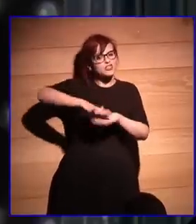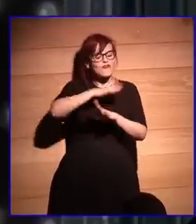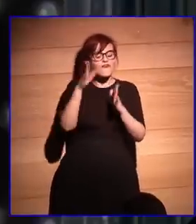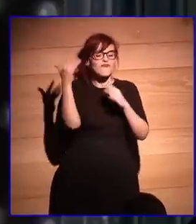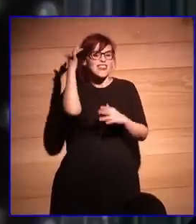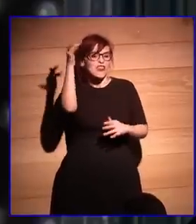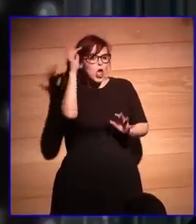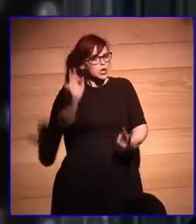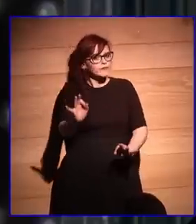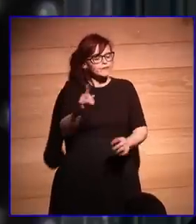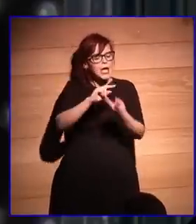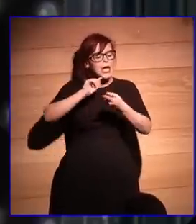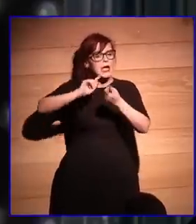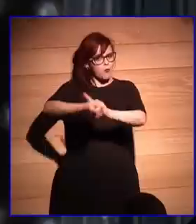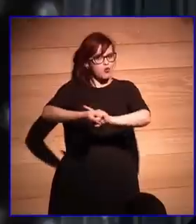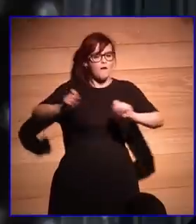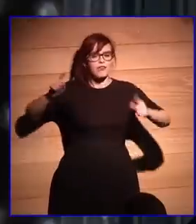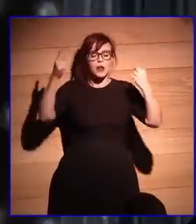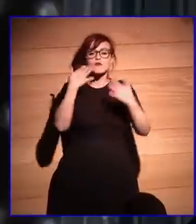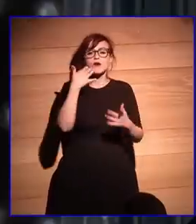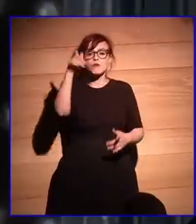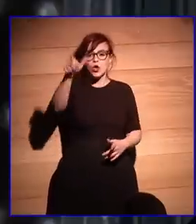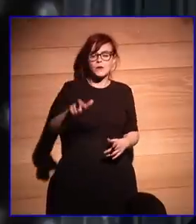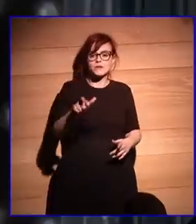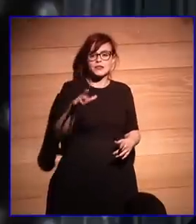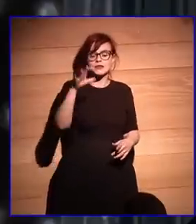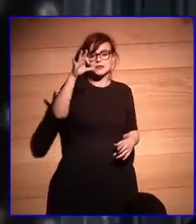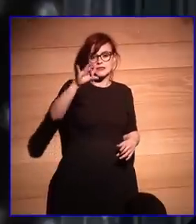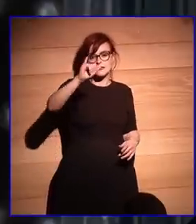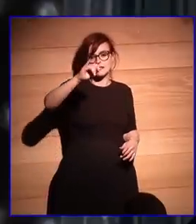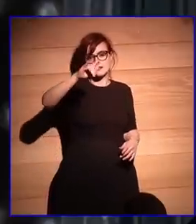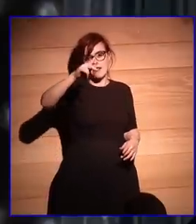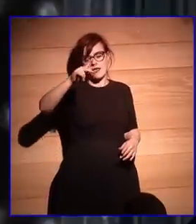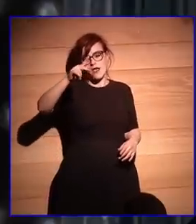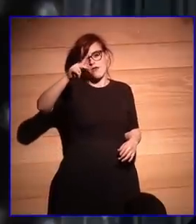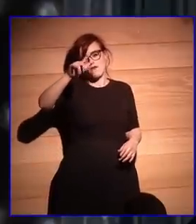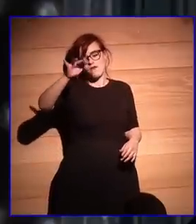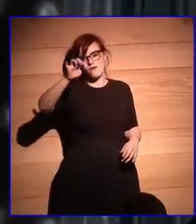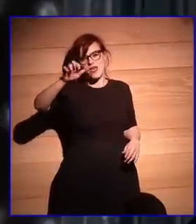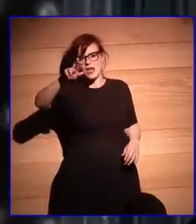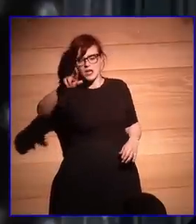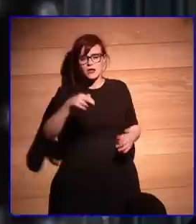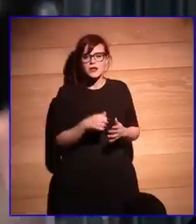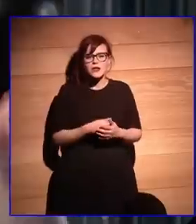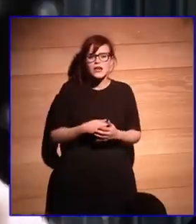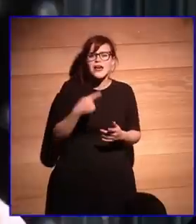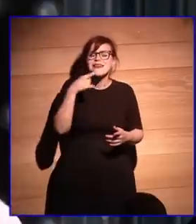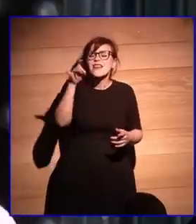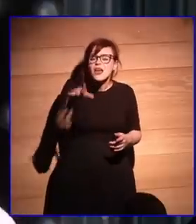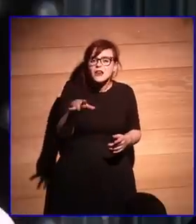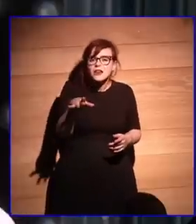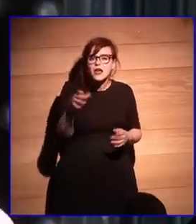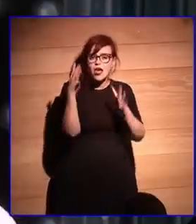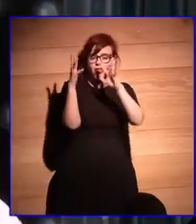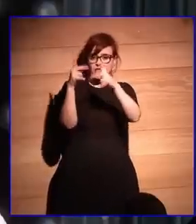Si tú coges, por ejemplo, a Cypher en... El corazón del ángel. A